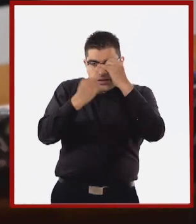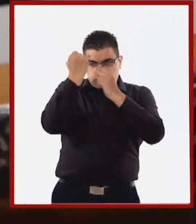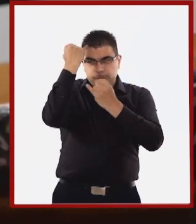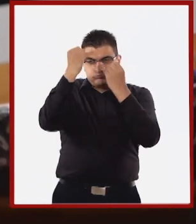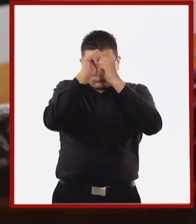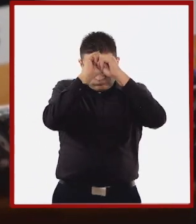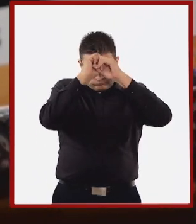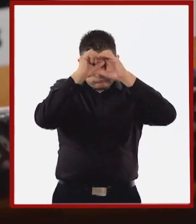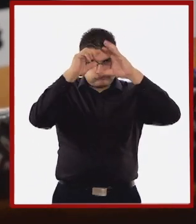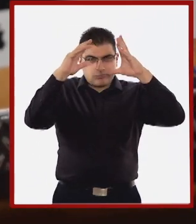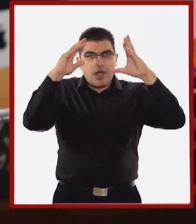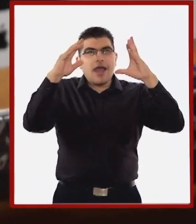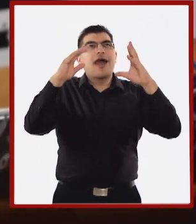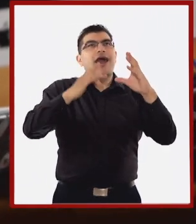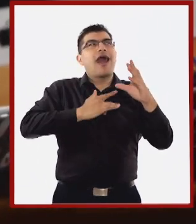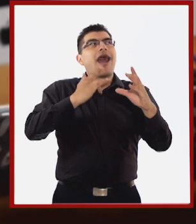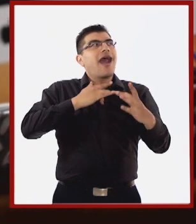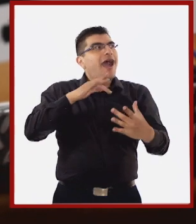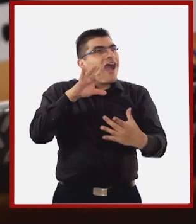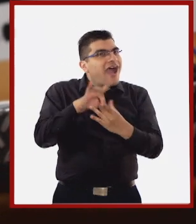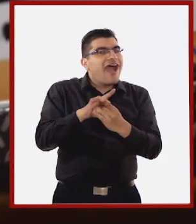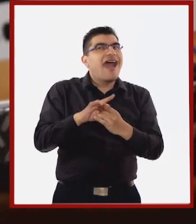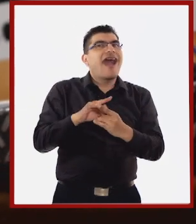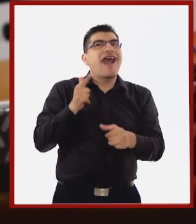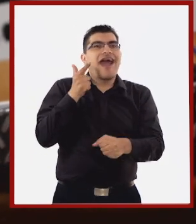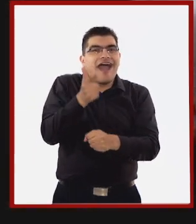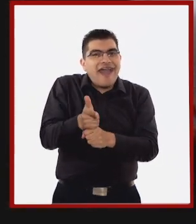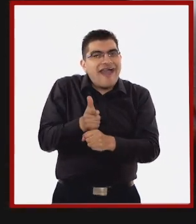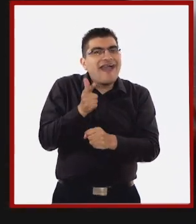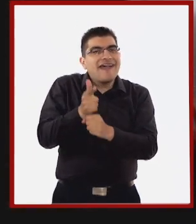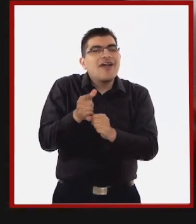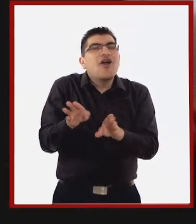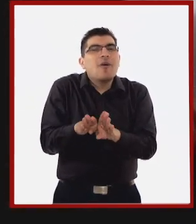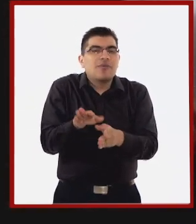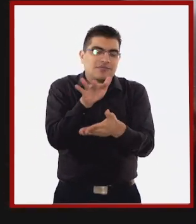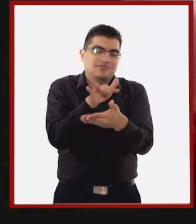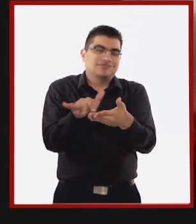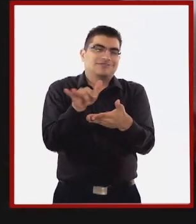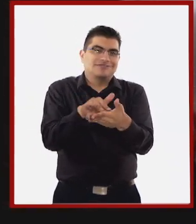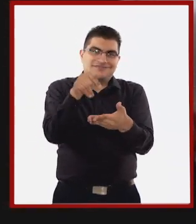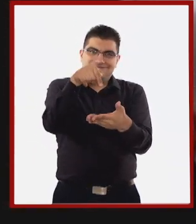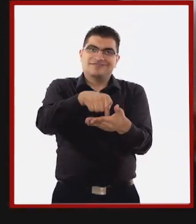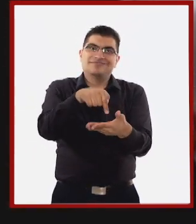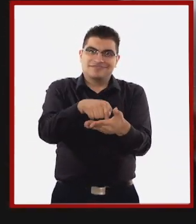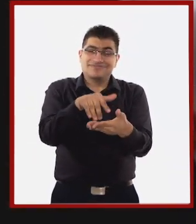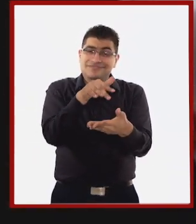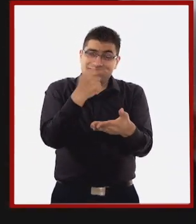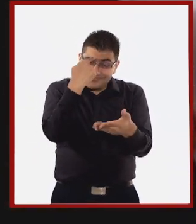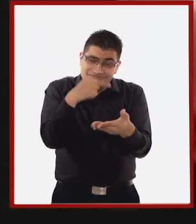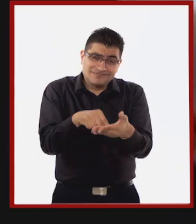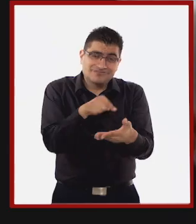y revivificar mediante la lectura misma, ¿no? La lectura tendría que ser, creo yo,